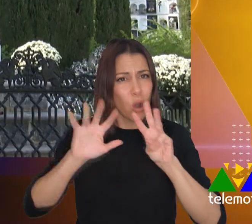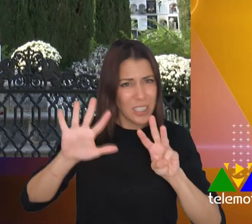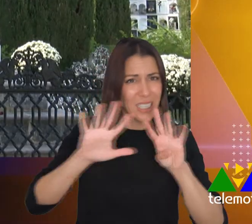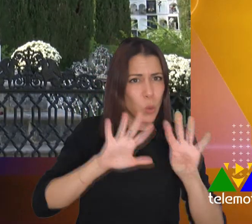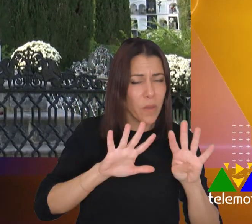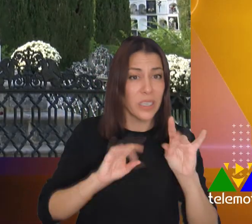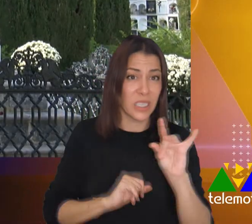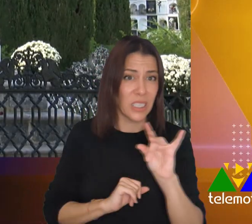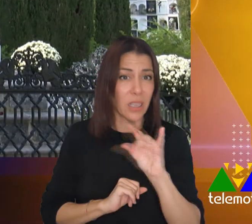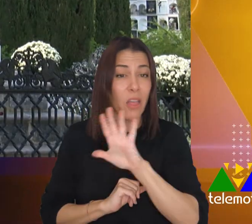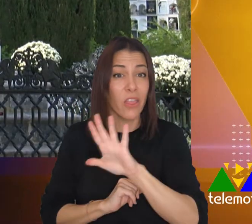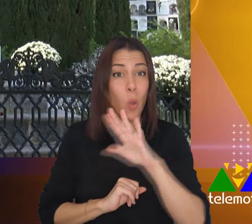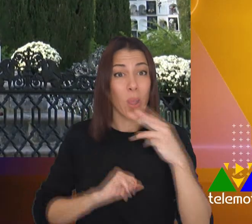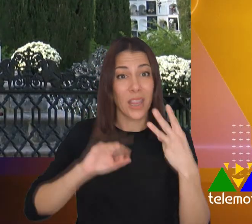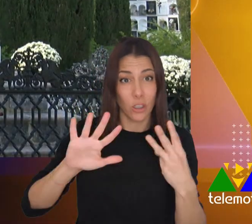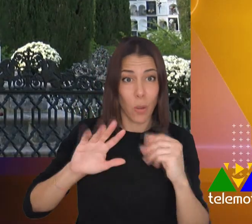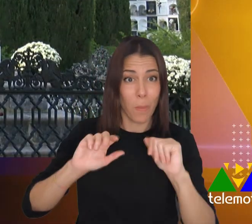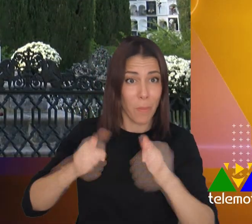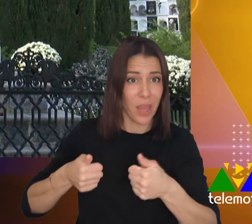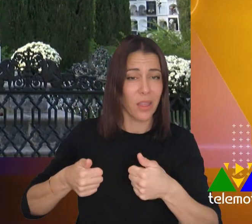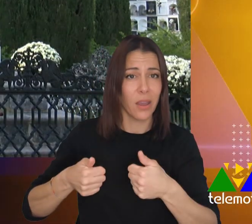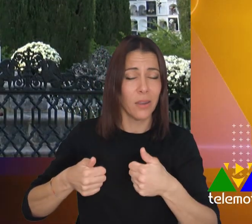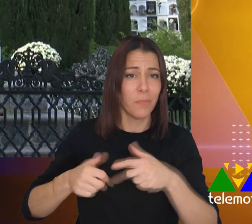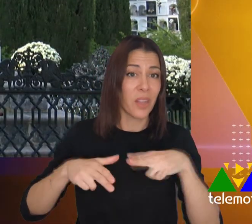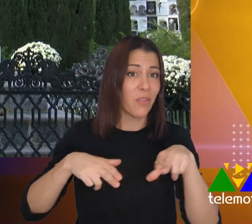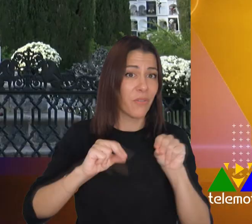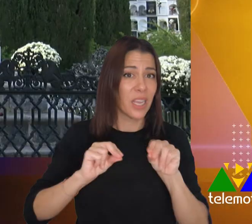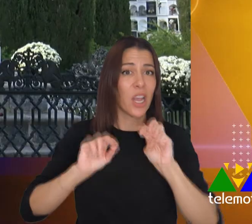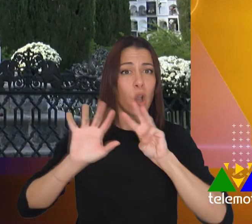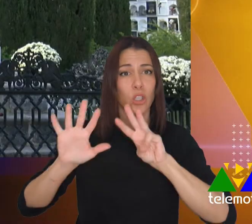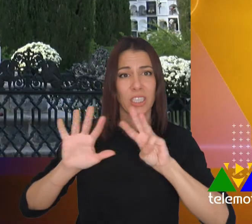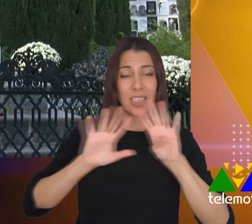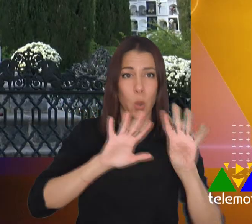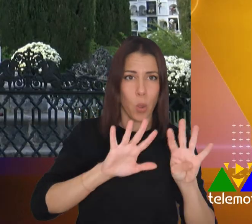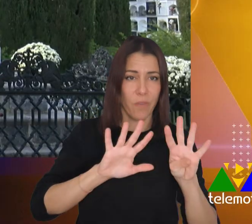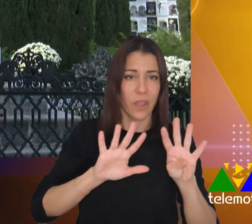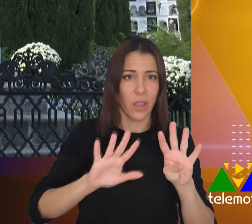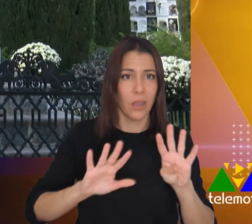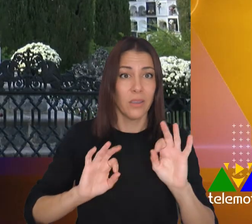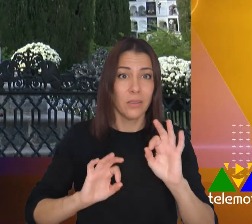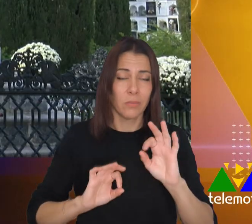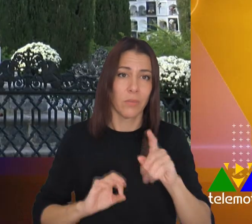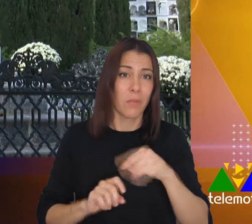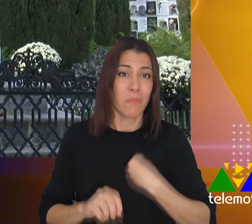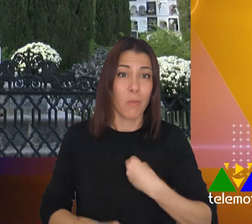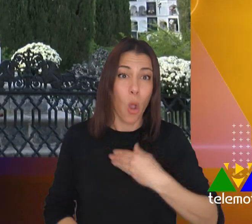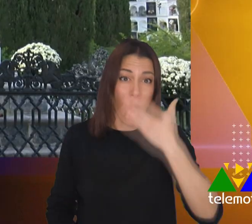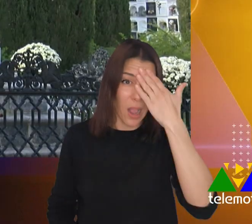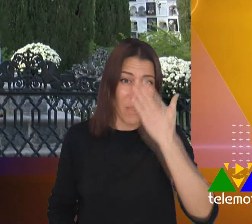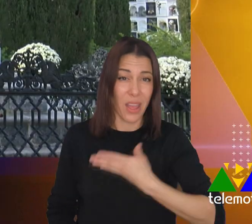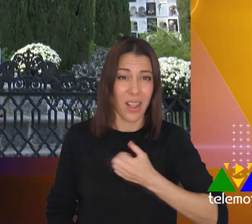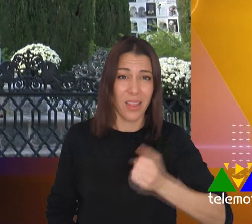en el 58, se empieza en 1858 y se termina en el 89, siendo el alcalde Francisco Arroyo, ¿no? Es decir,